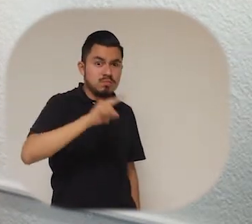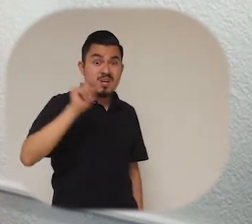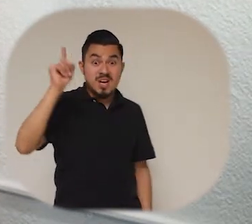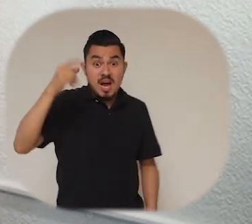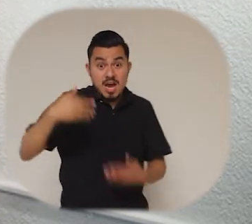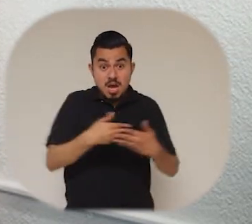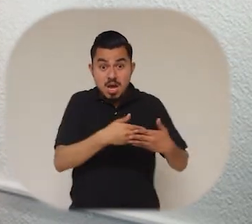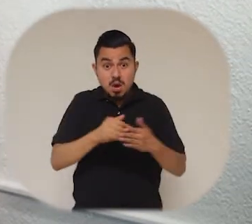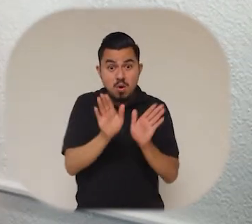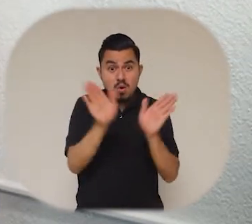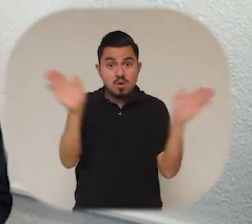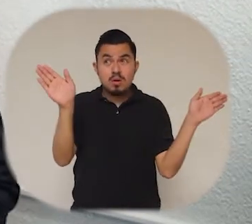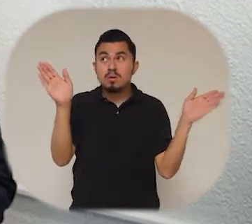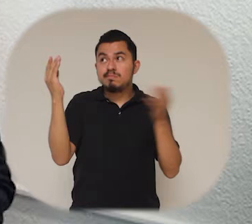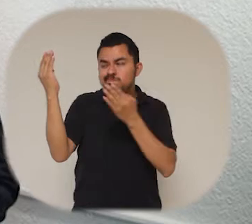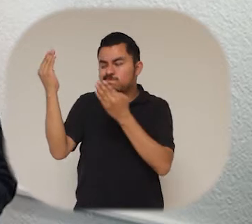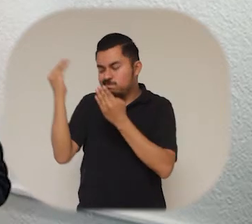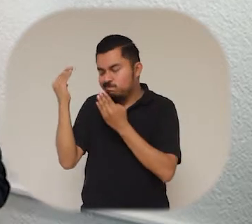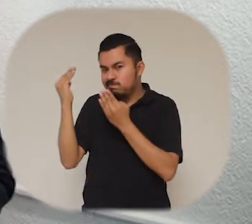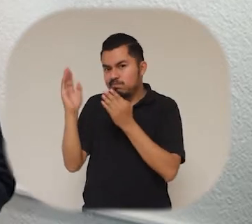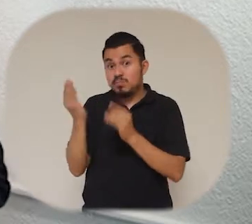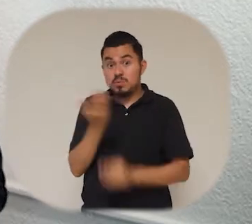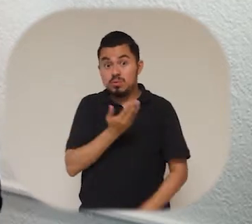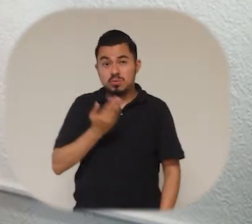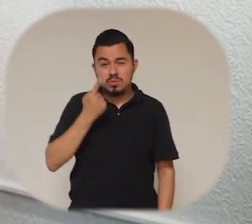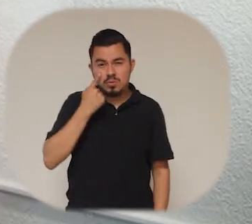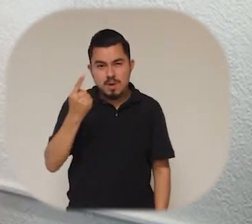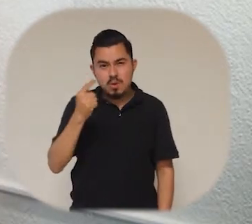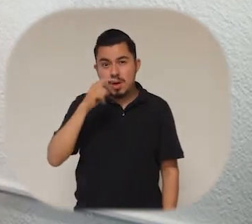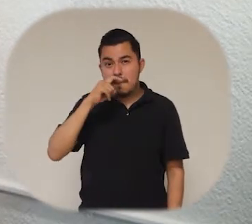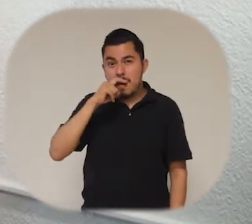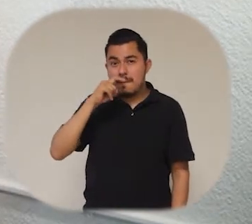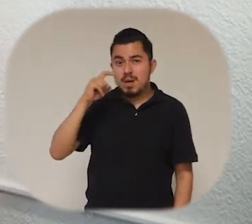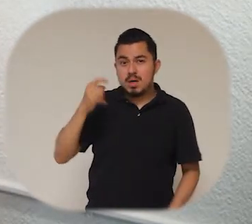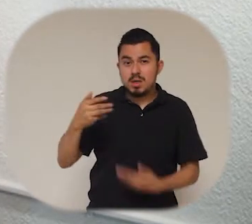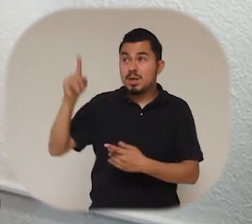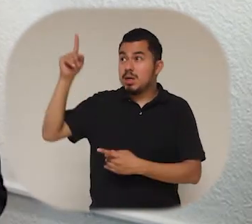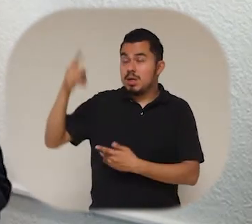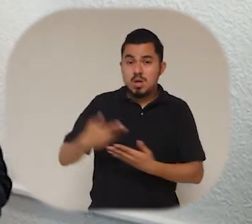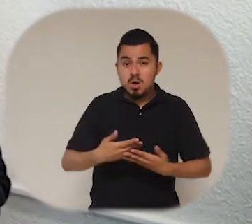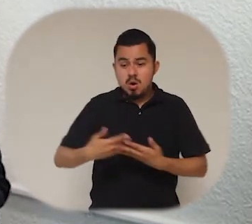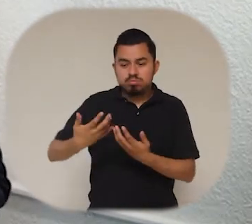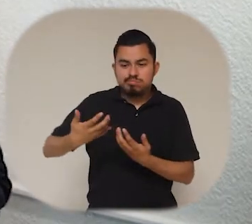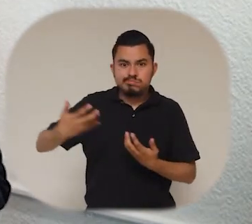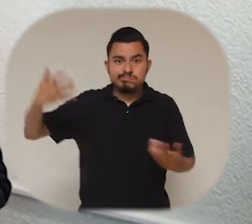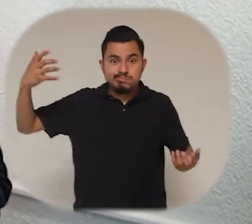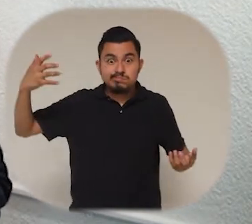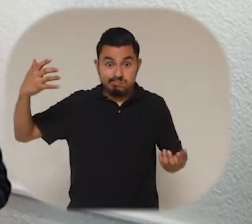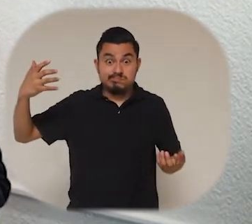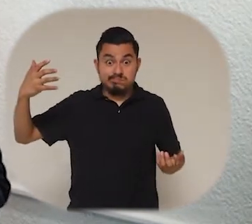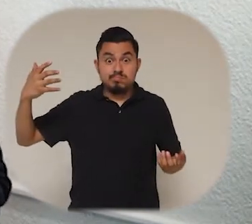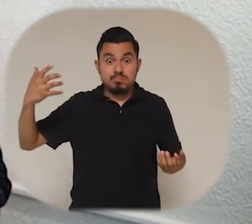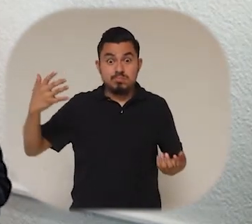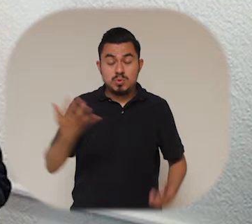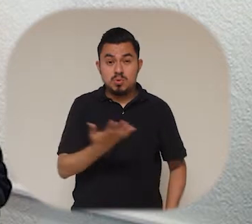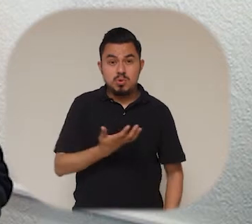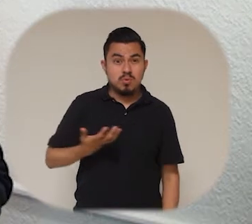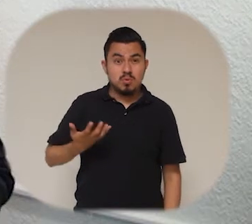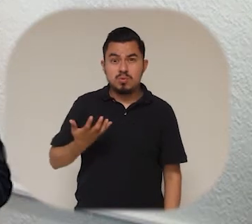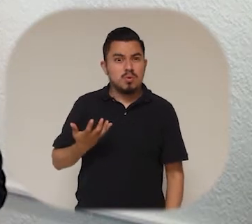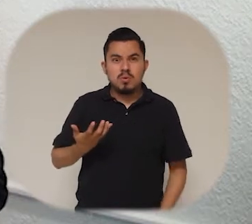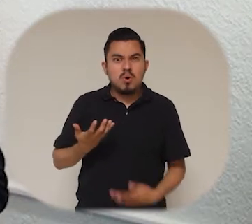el Padre abandonó al Hijo y el Hijo fue abandonado por el Padre. Esto es algo que nosotros no nos podemos percatar con nuestro